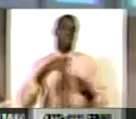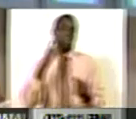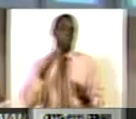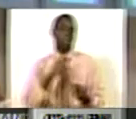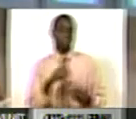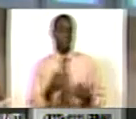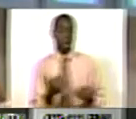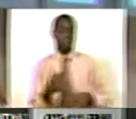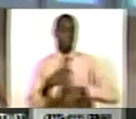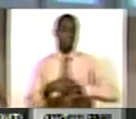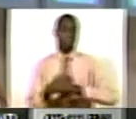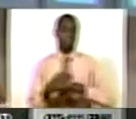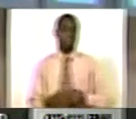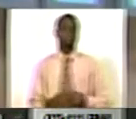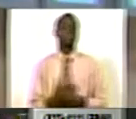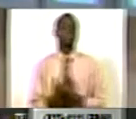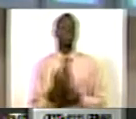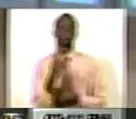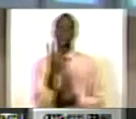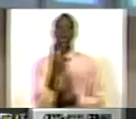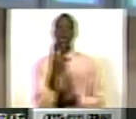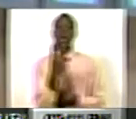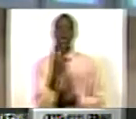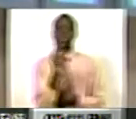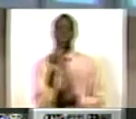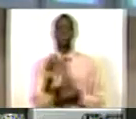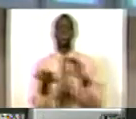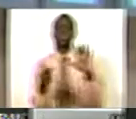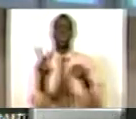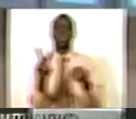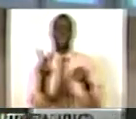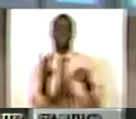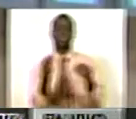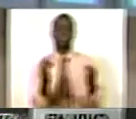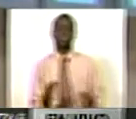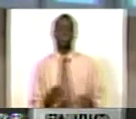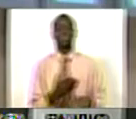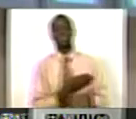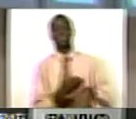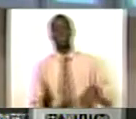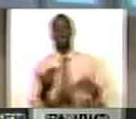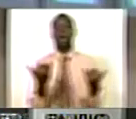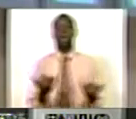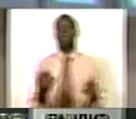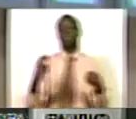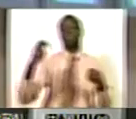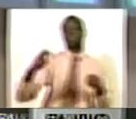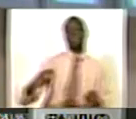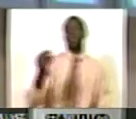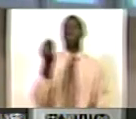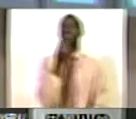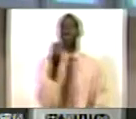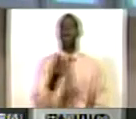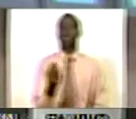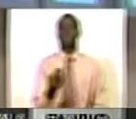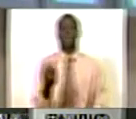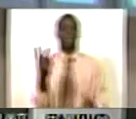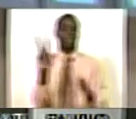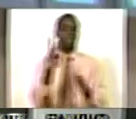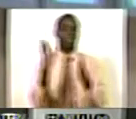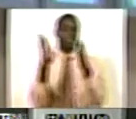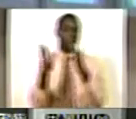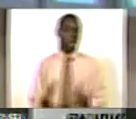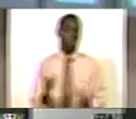Pero esta hora, 2 de la tarde, 2:12 del mediodía, está con nosotros en nuestro estudio un joven venezolano, además un